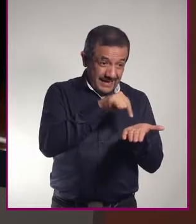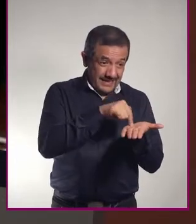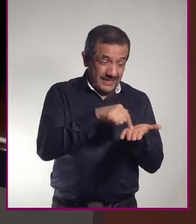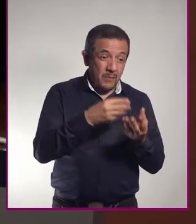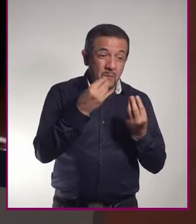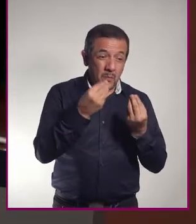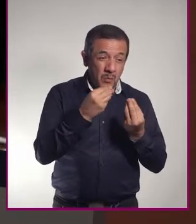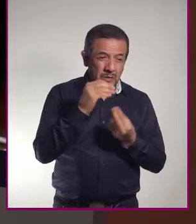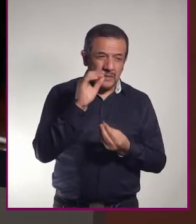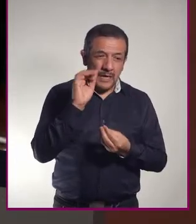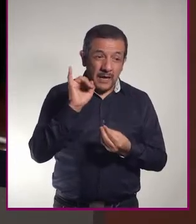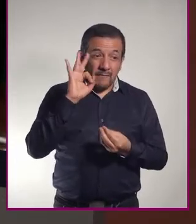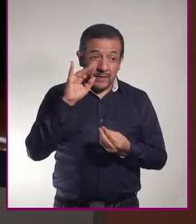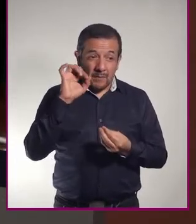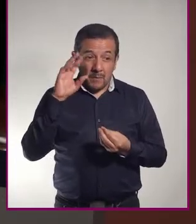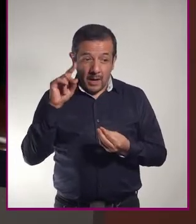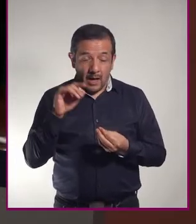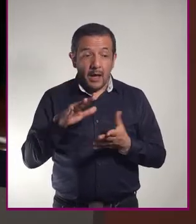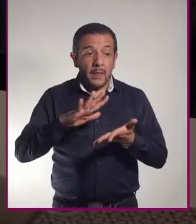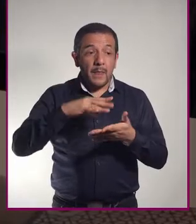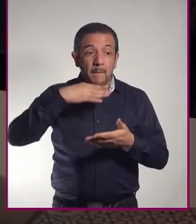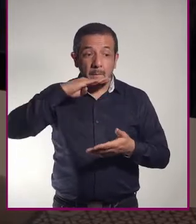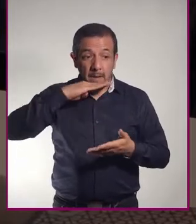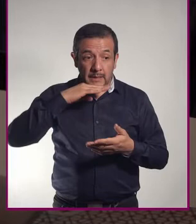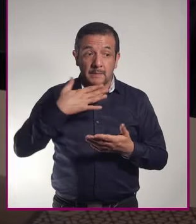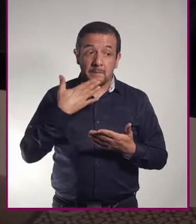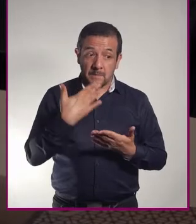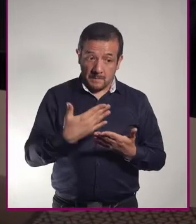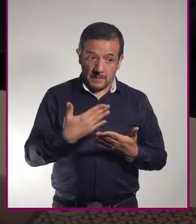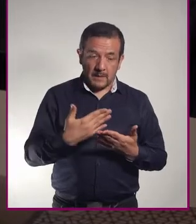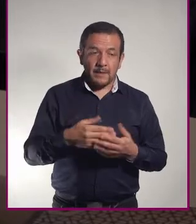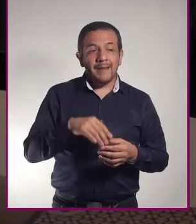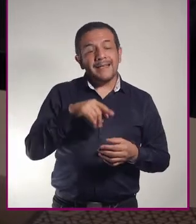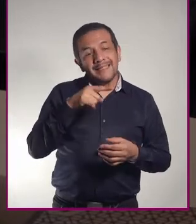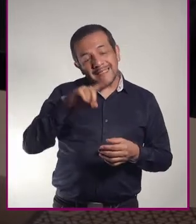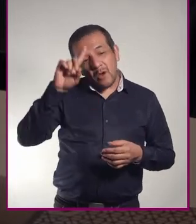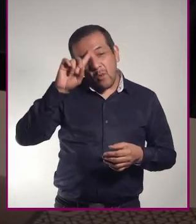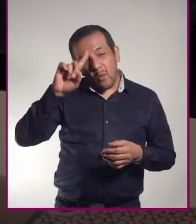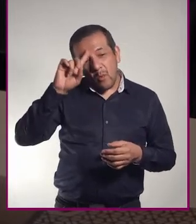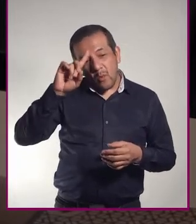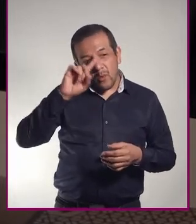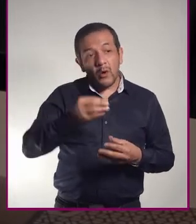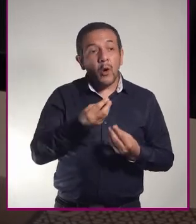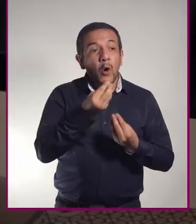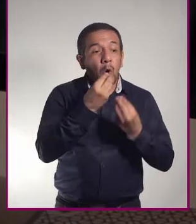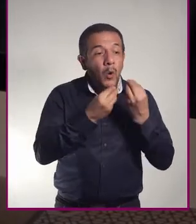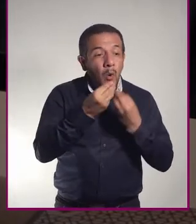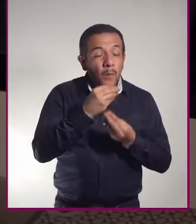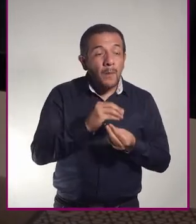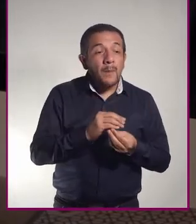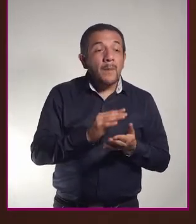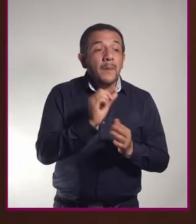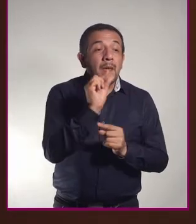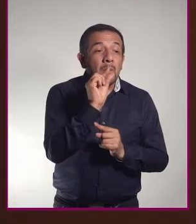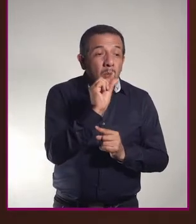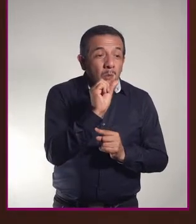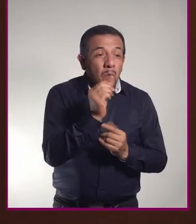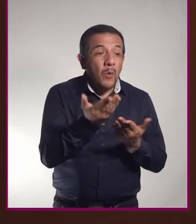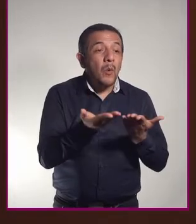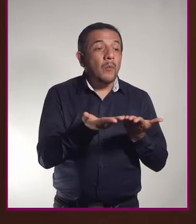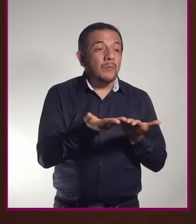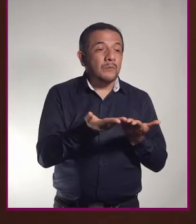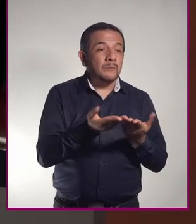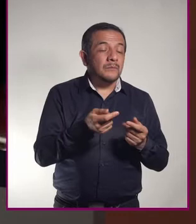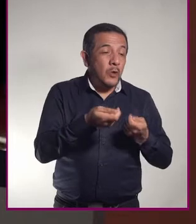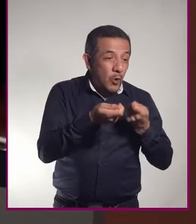fibra, en especial la tortilla de maíz. Lo que es recomendable es que se coma con moderación. En general